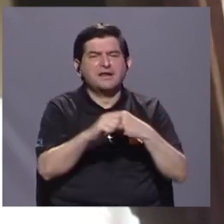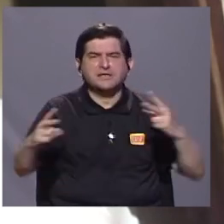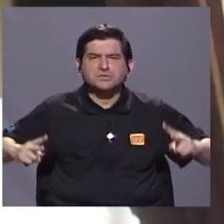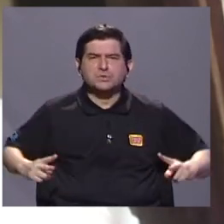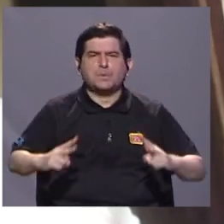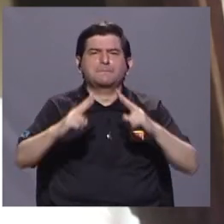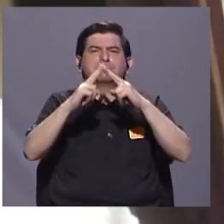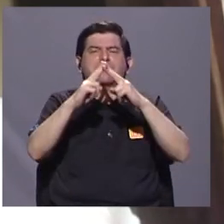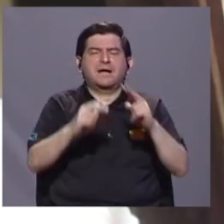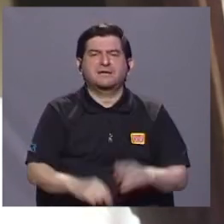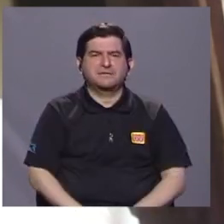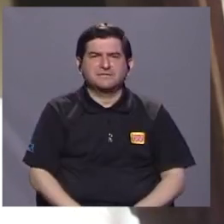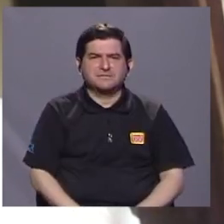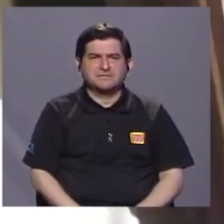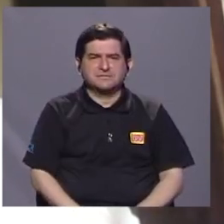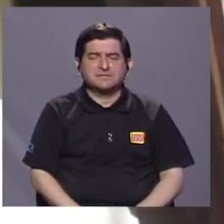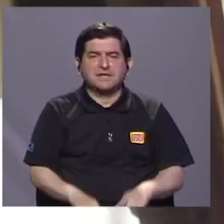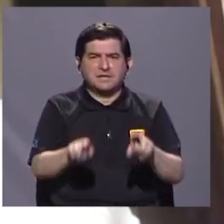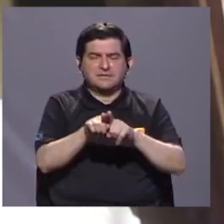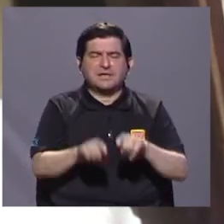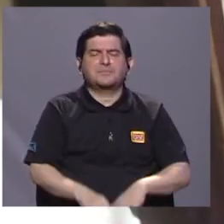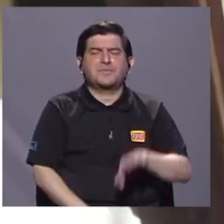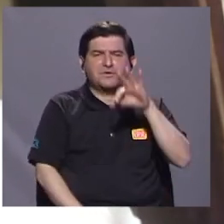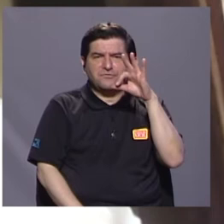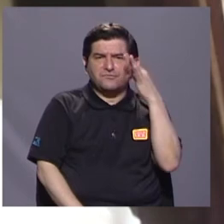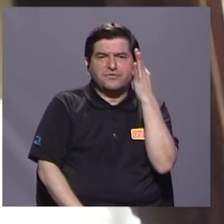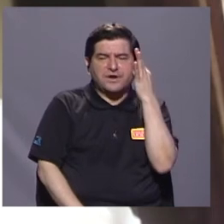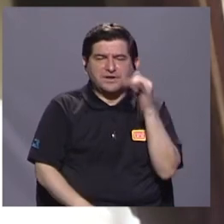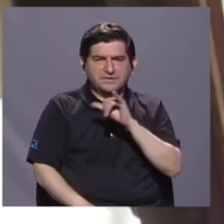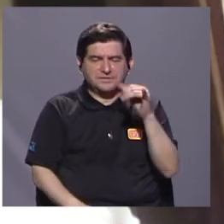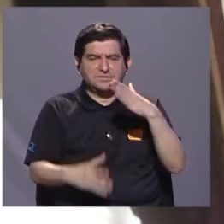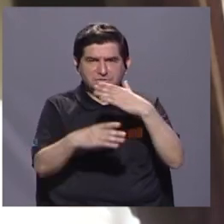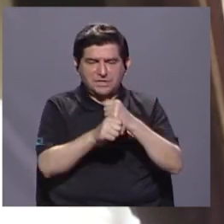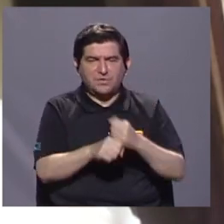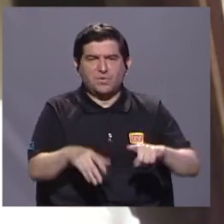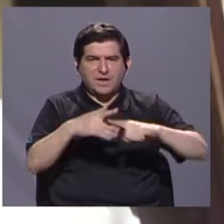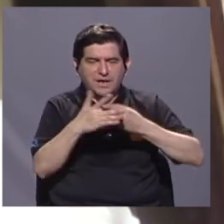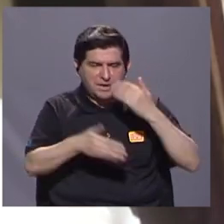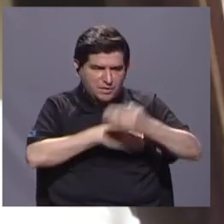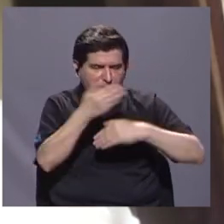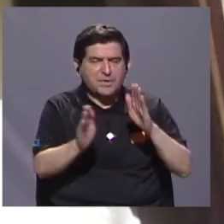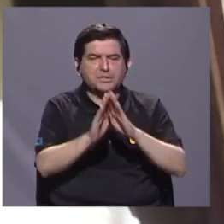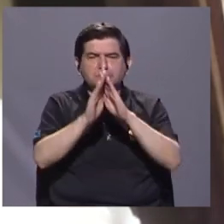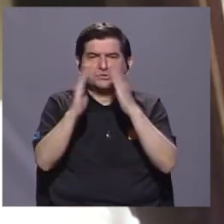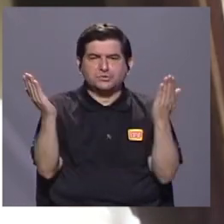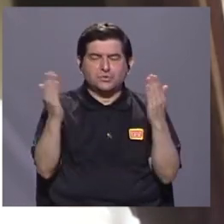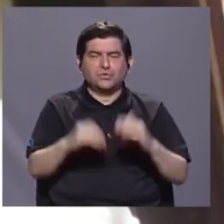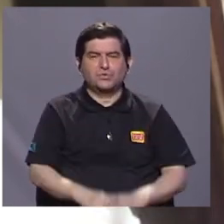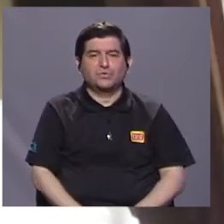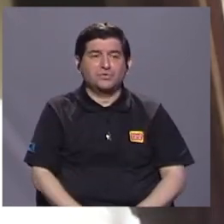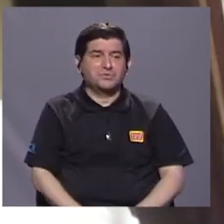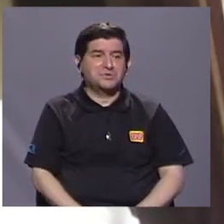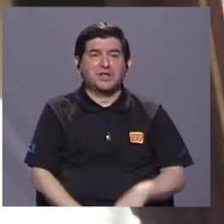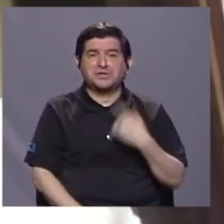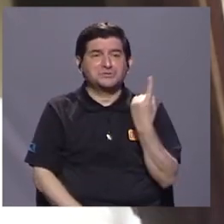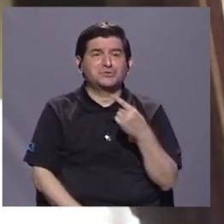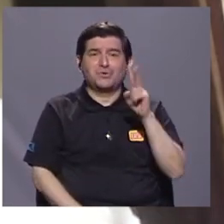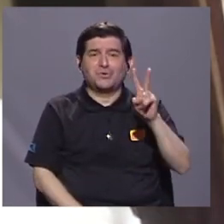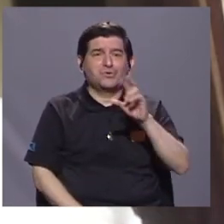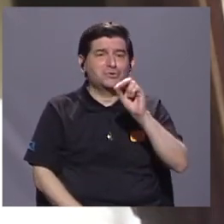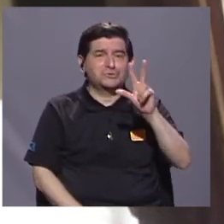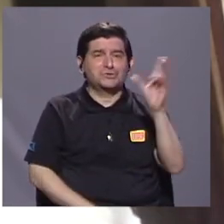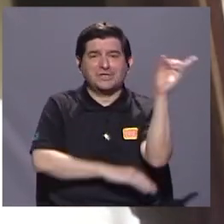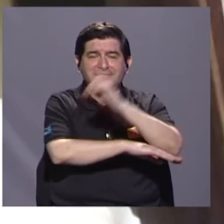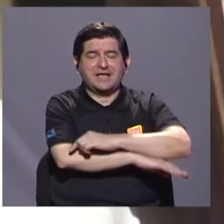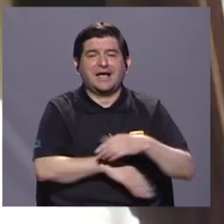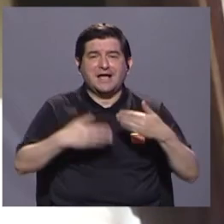y finales de año en Francia, hicieron exactamente lo mismo, empezando con un proceso de apertura que no les duró 2 o 3 días.